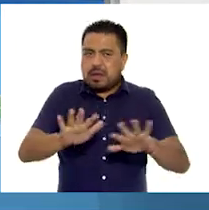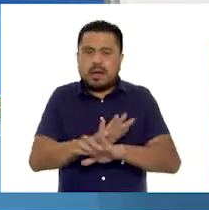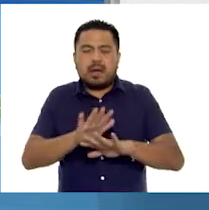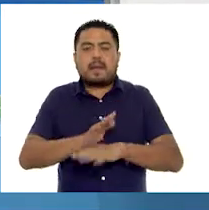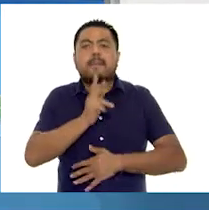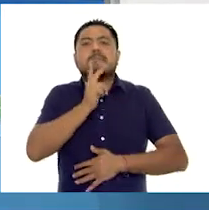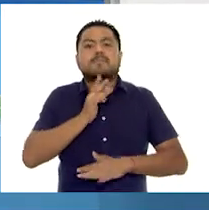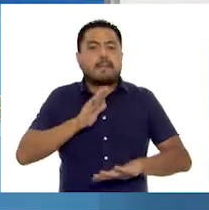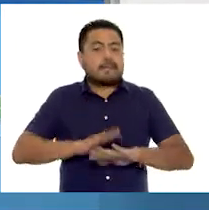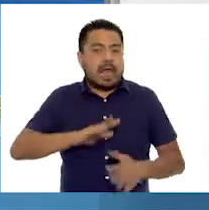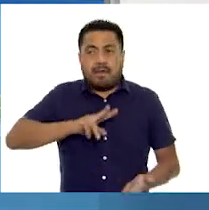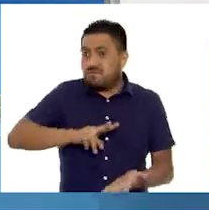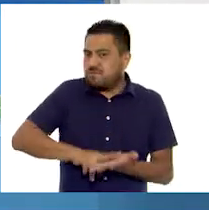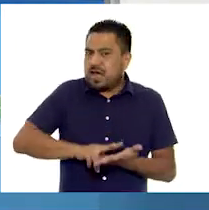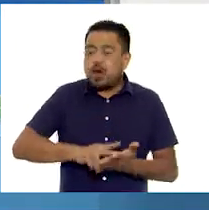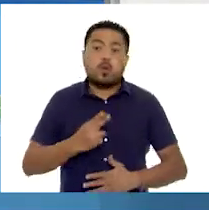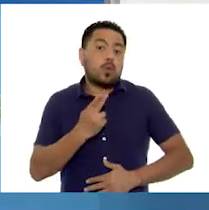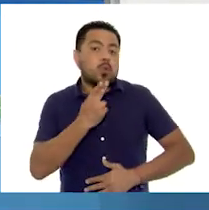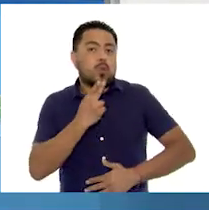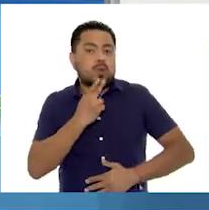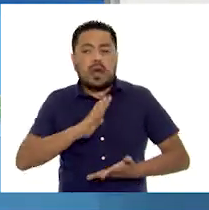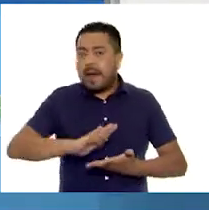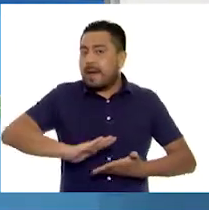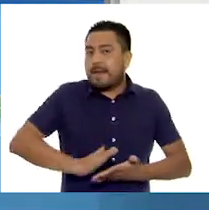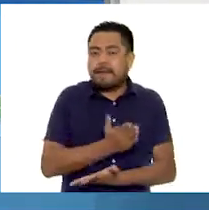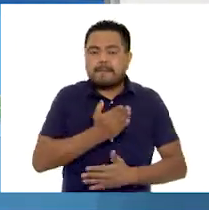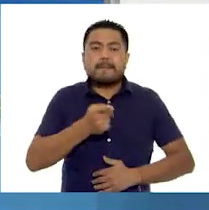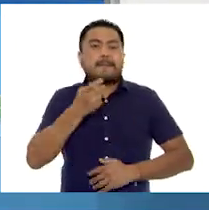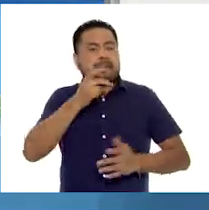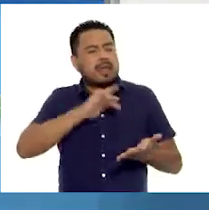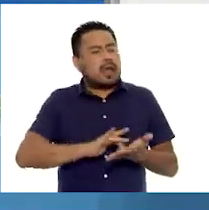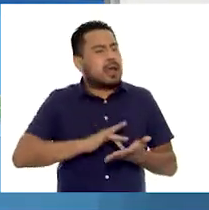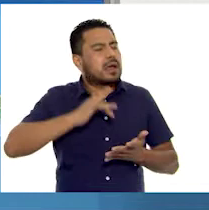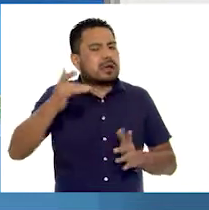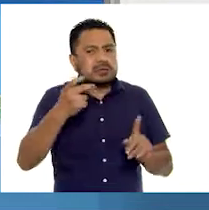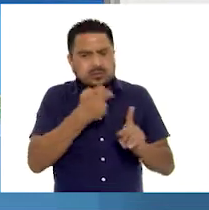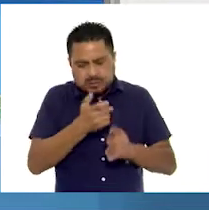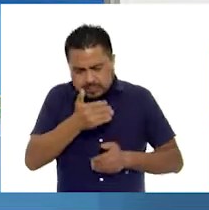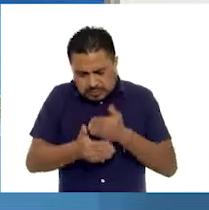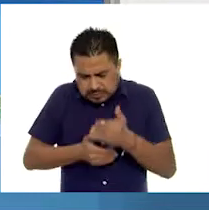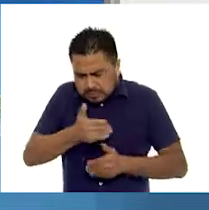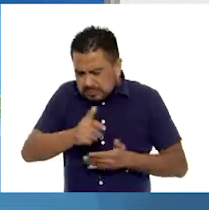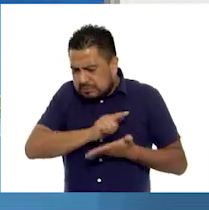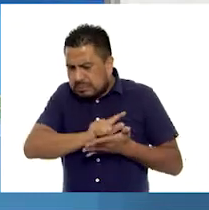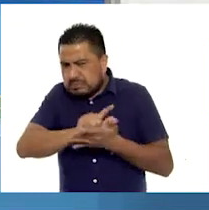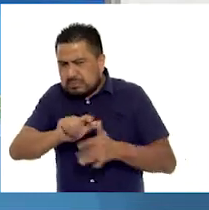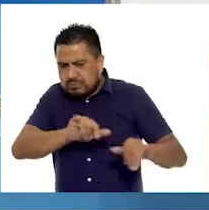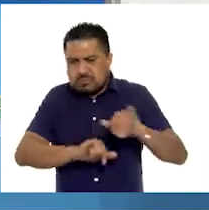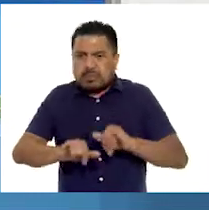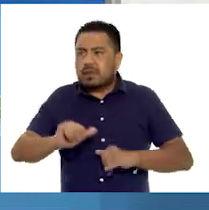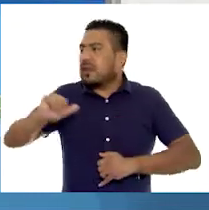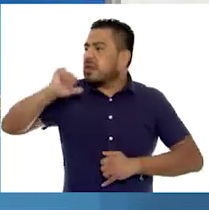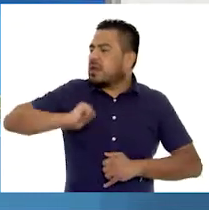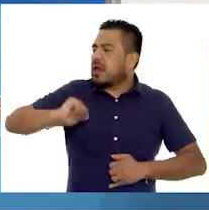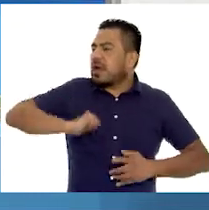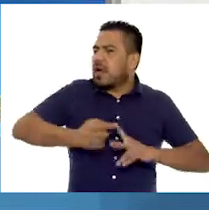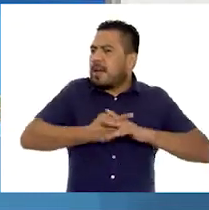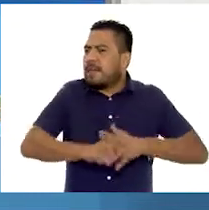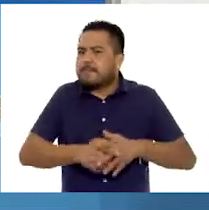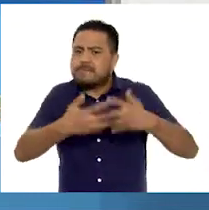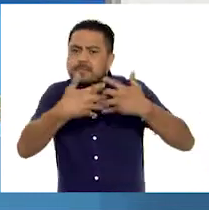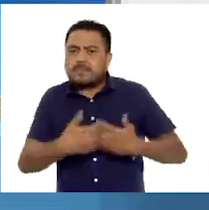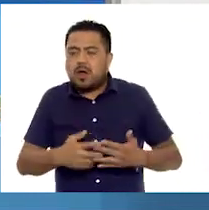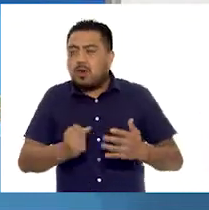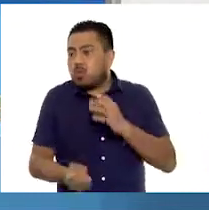combustibles más valiosos y útiles además de que gracias a su procesamiento químico en esa época se estaban empezando a fabricar nuevos